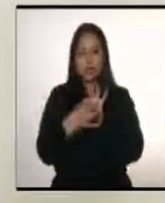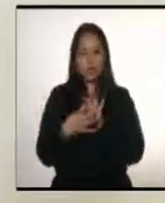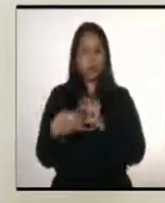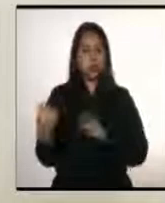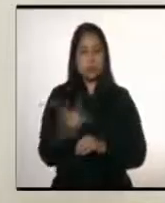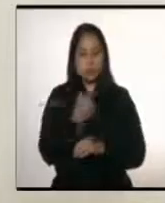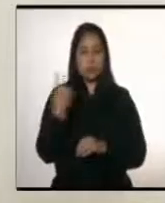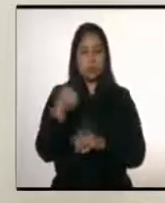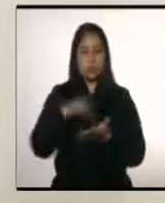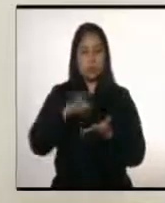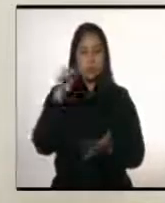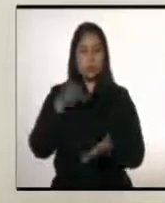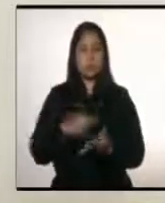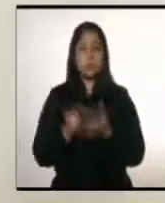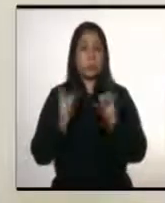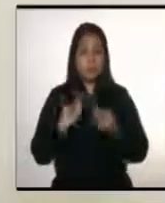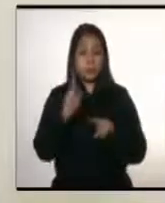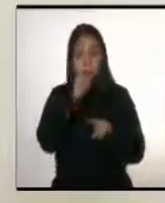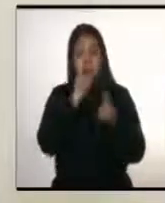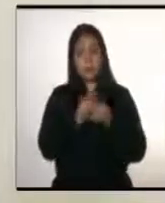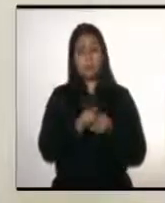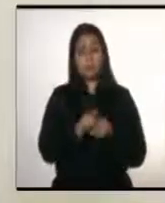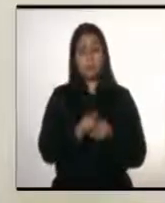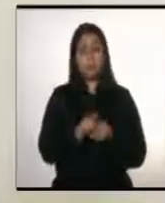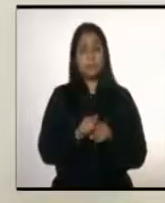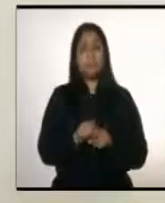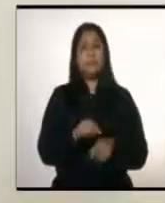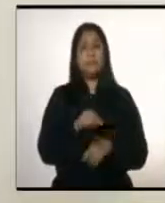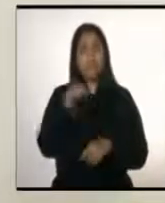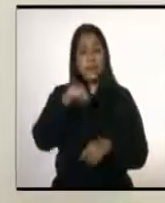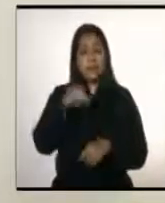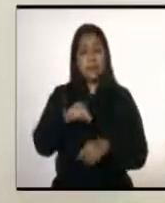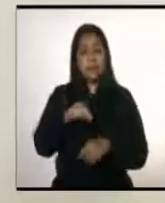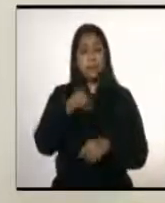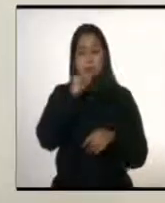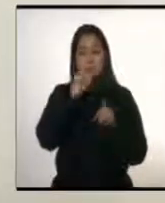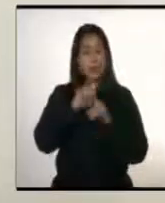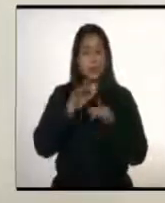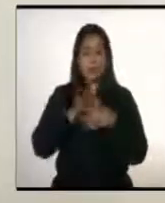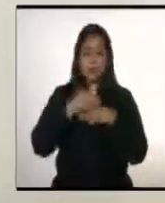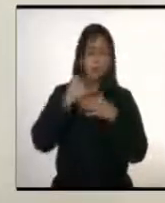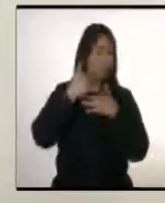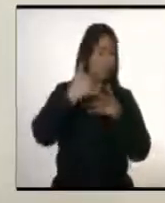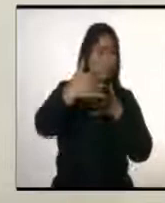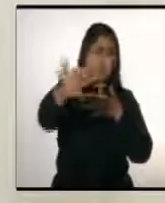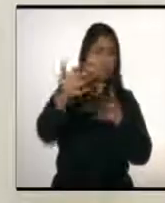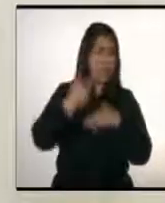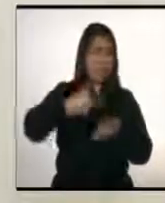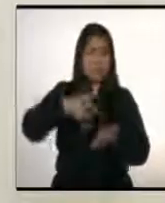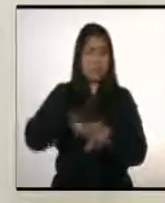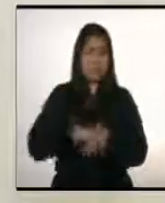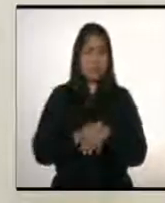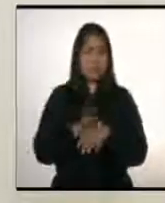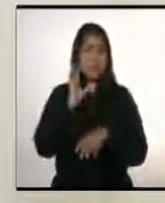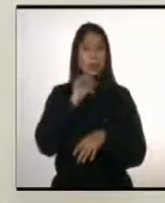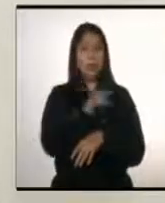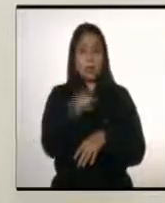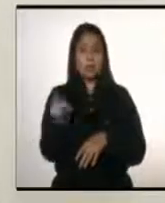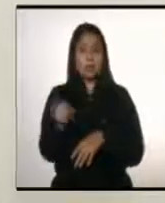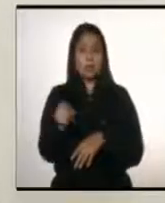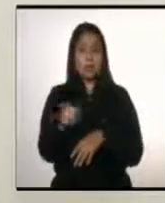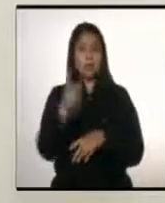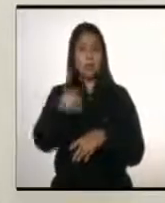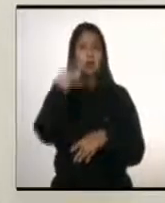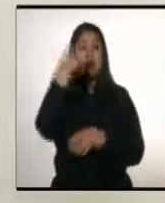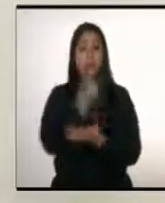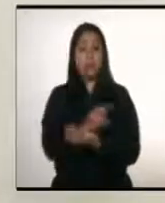país. Pero, estimados amigos, esto tiene que ir mucho más allá y por eso, la semana entrante,